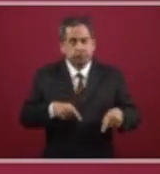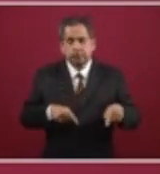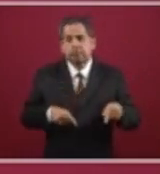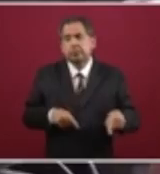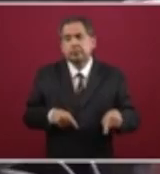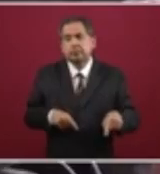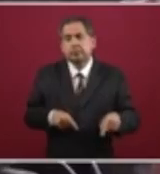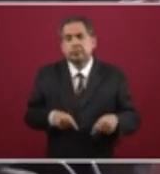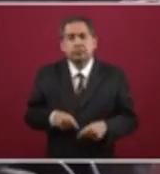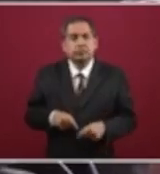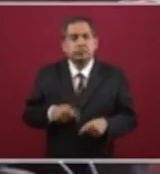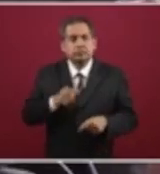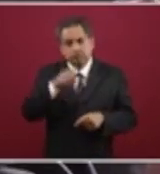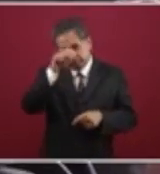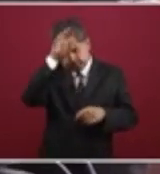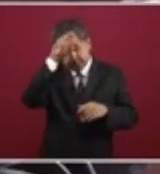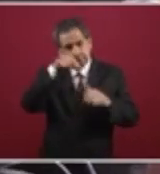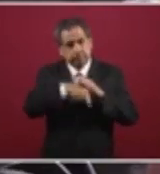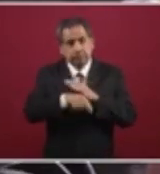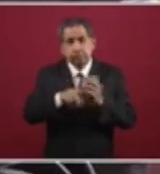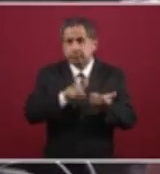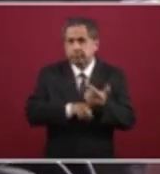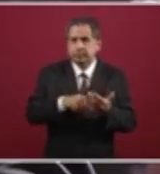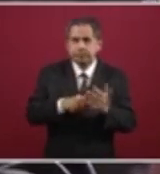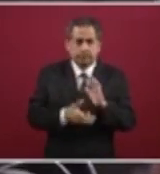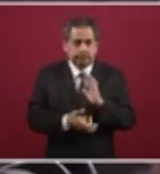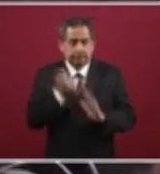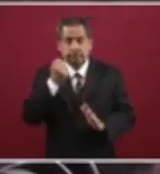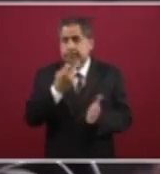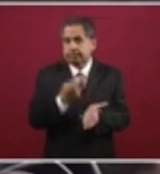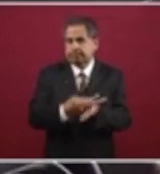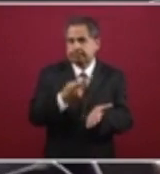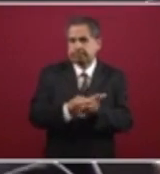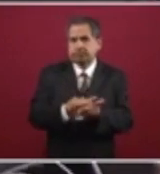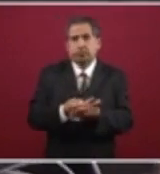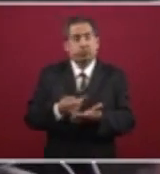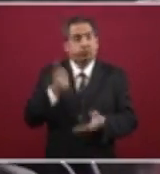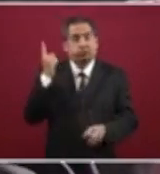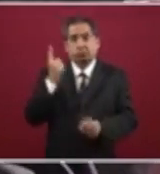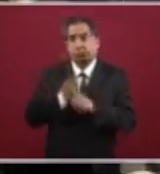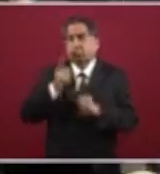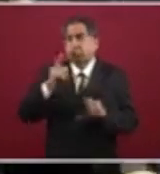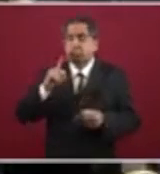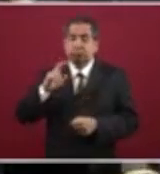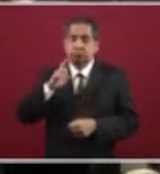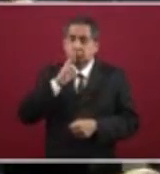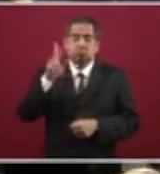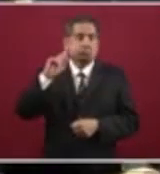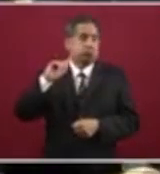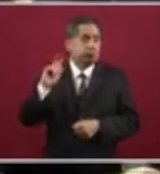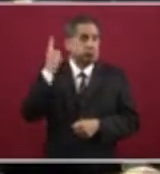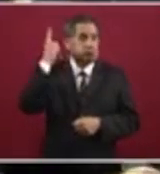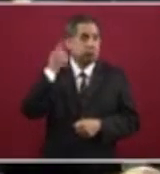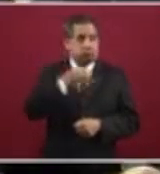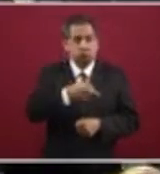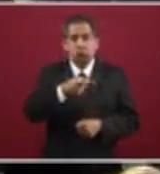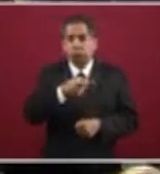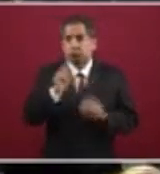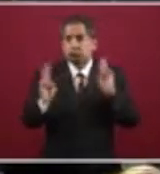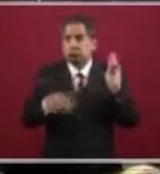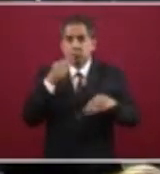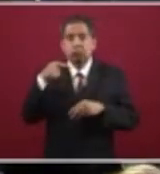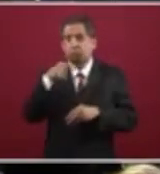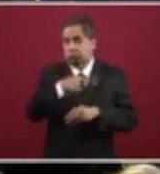es la mina de plata más importante del mundo. Hay algunas